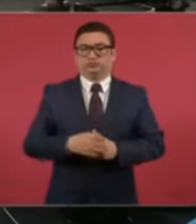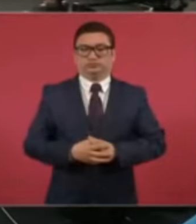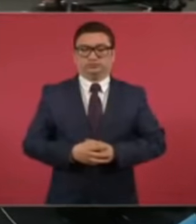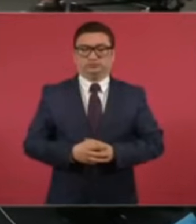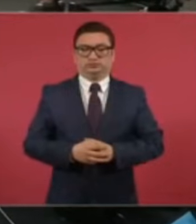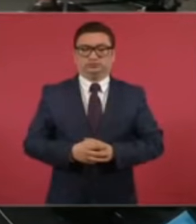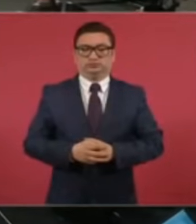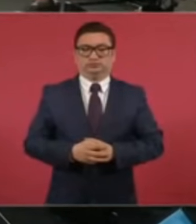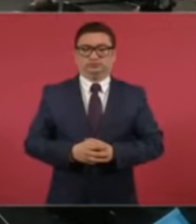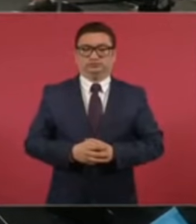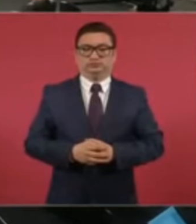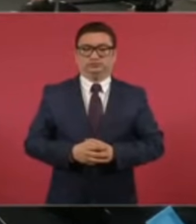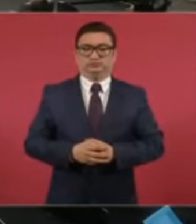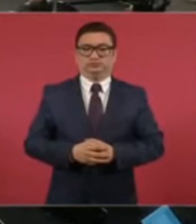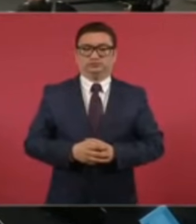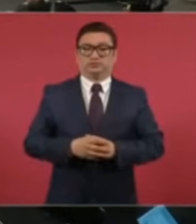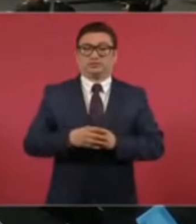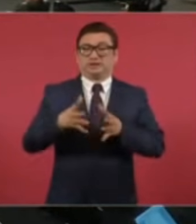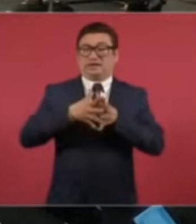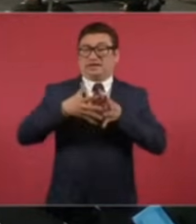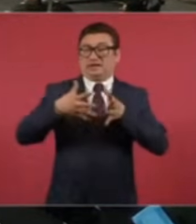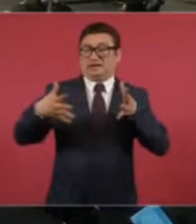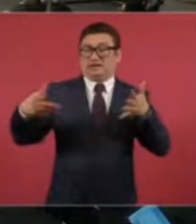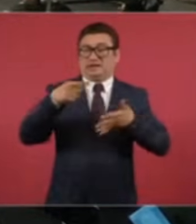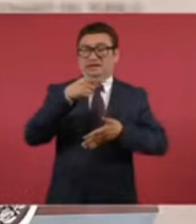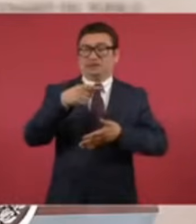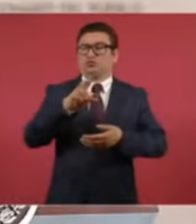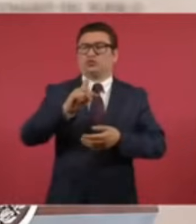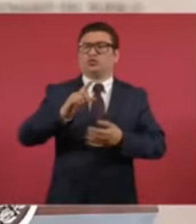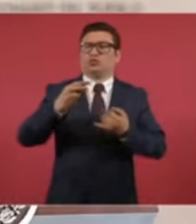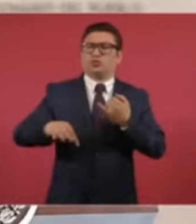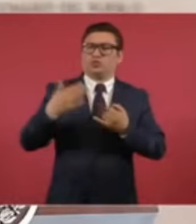No la alargada, sino la que tiene la última, Carlos Torres.